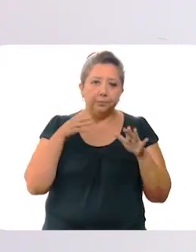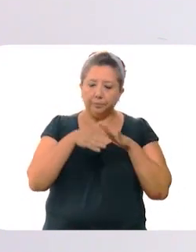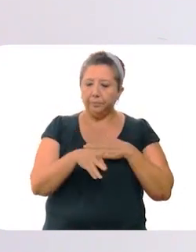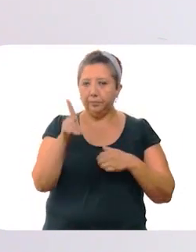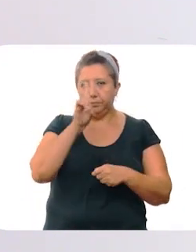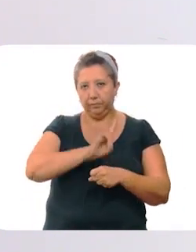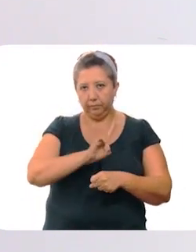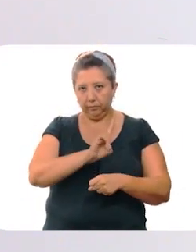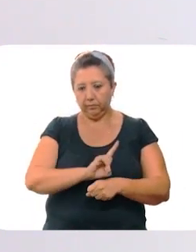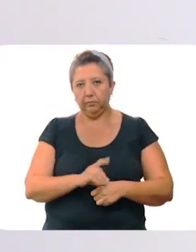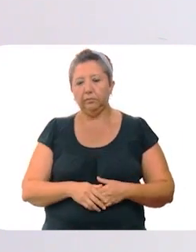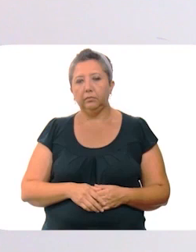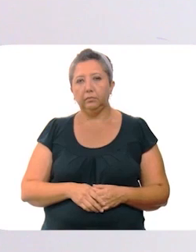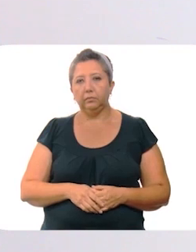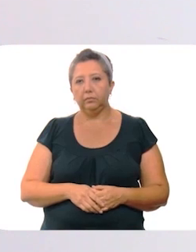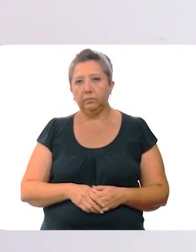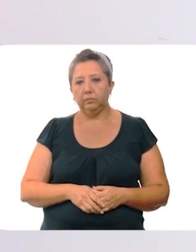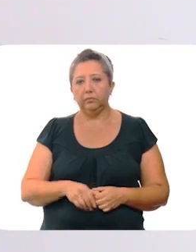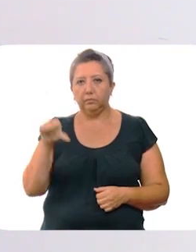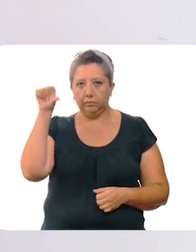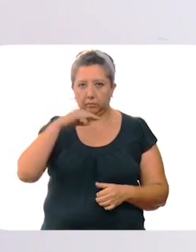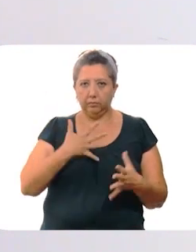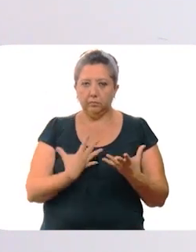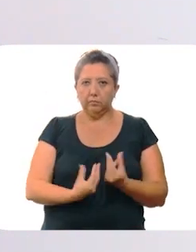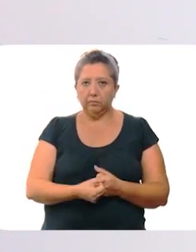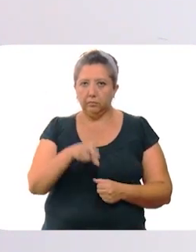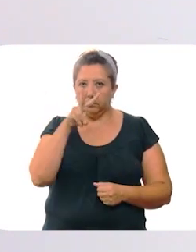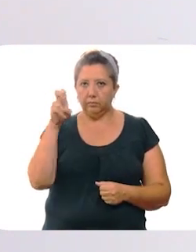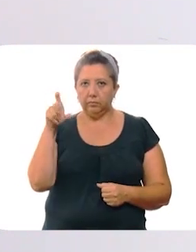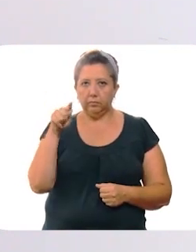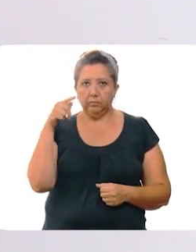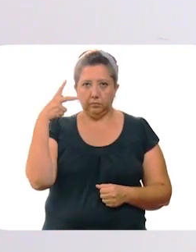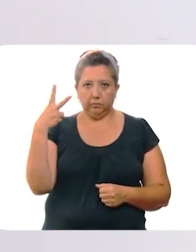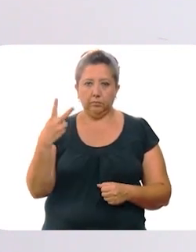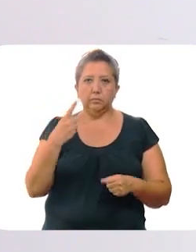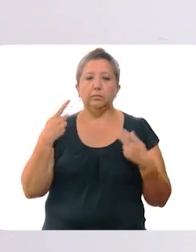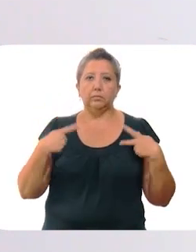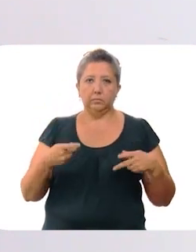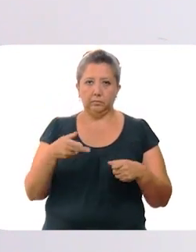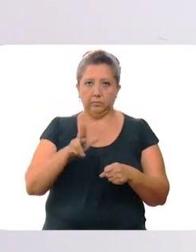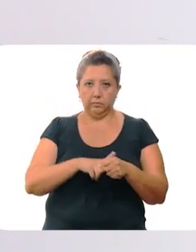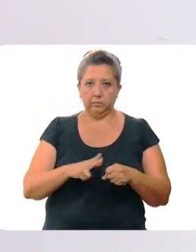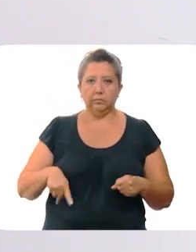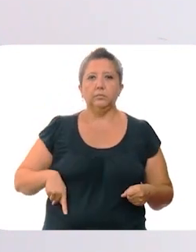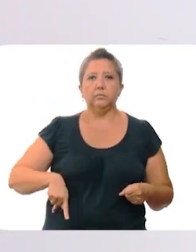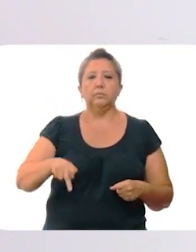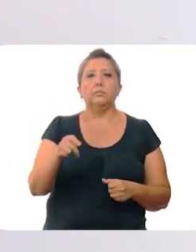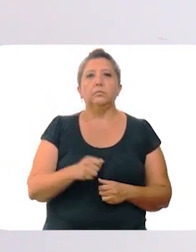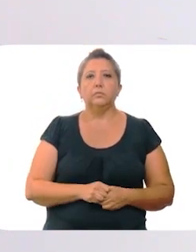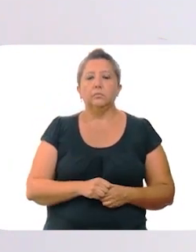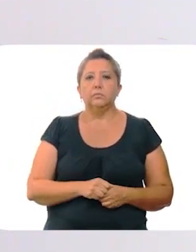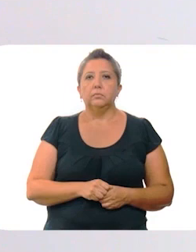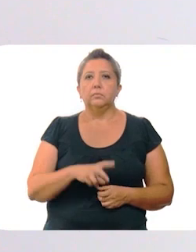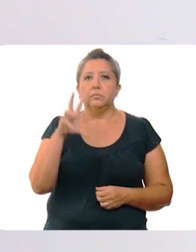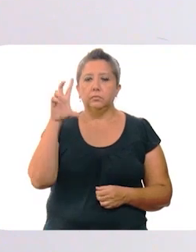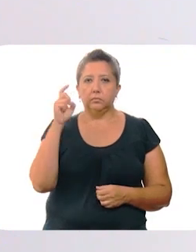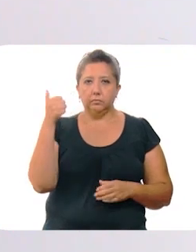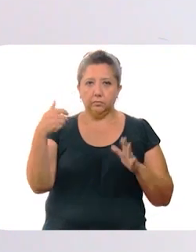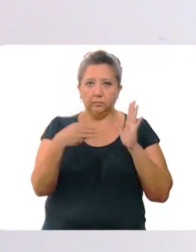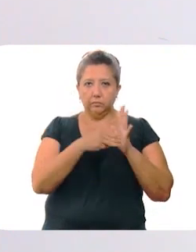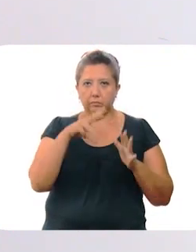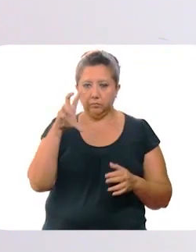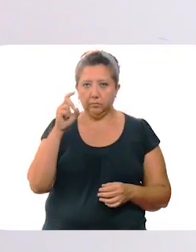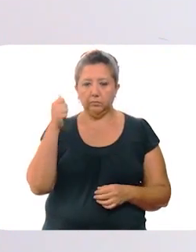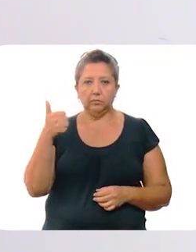hospitalaria y los ingresos diarios. El día de hoy tenemos 272 pacientes en hospitales públicos. 36